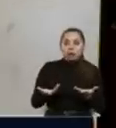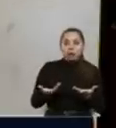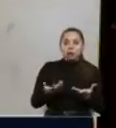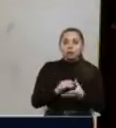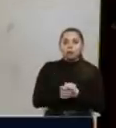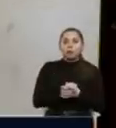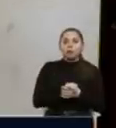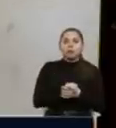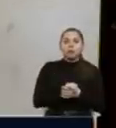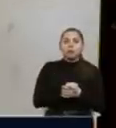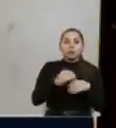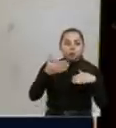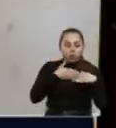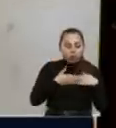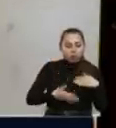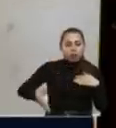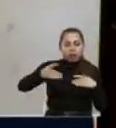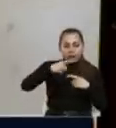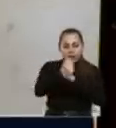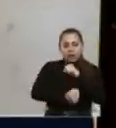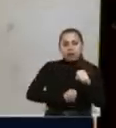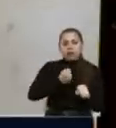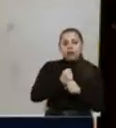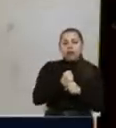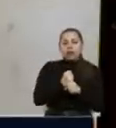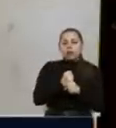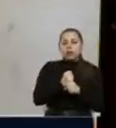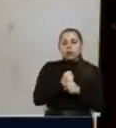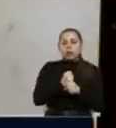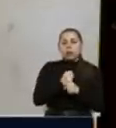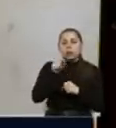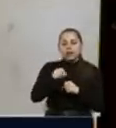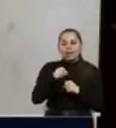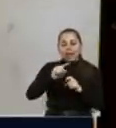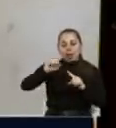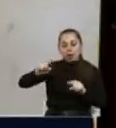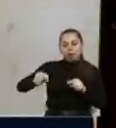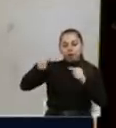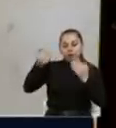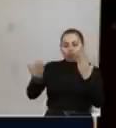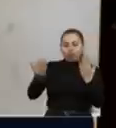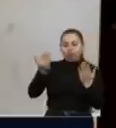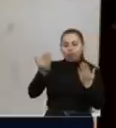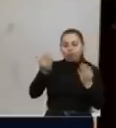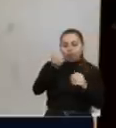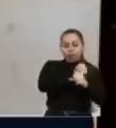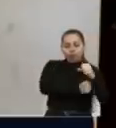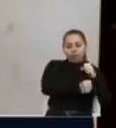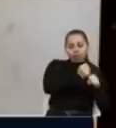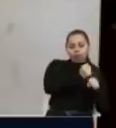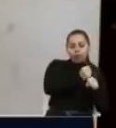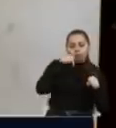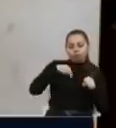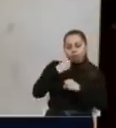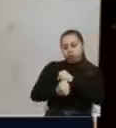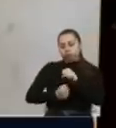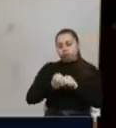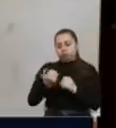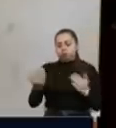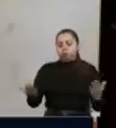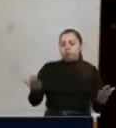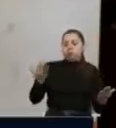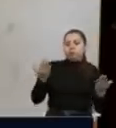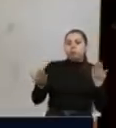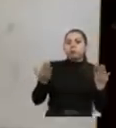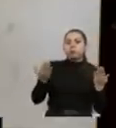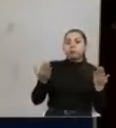Que en lo transcurrido de este año, en la comparación con el mismo periodo del año anterior,